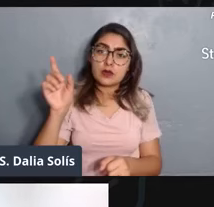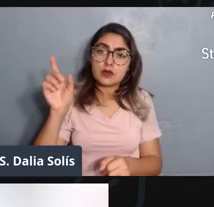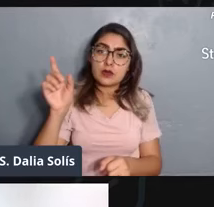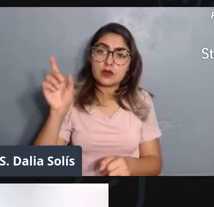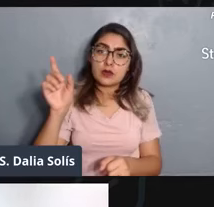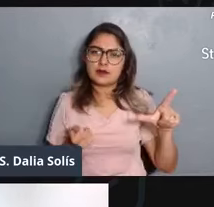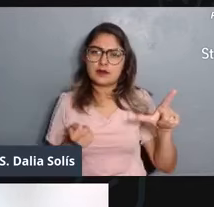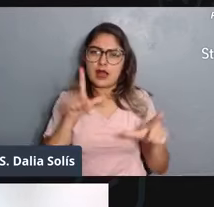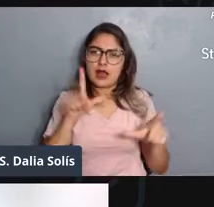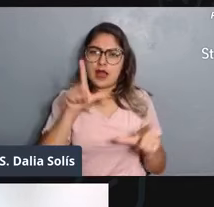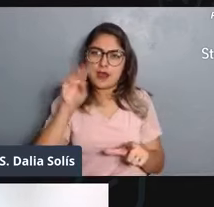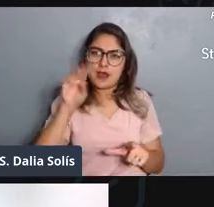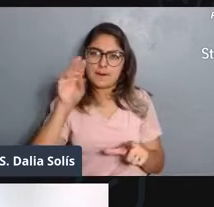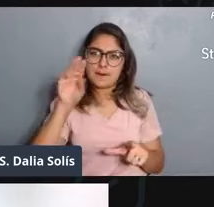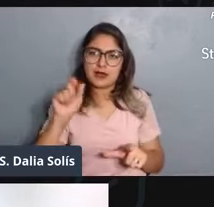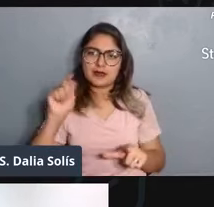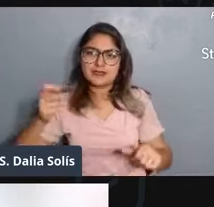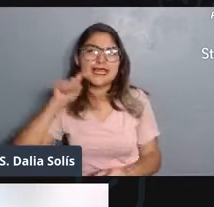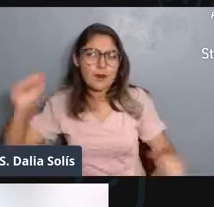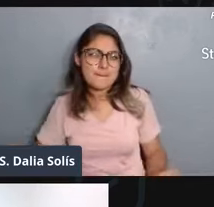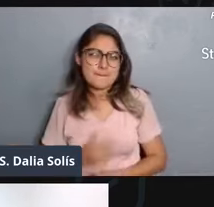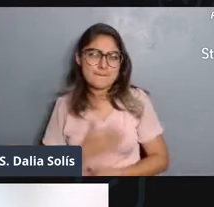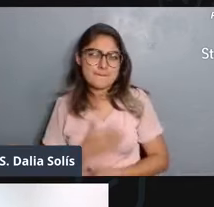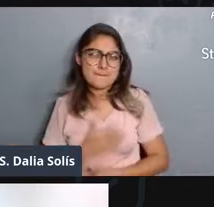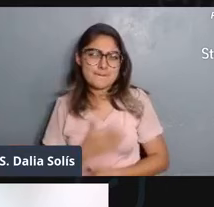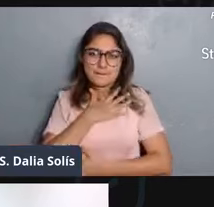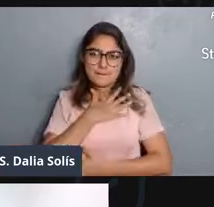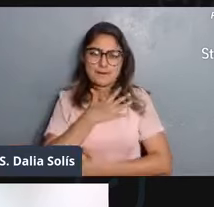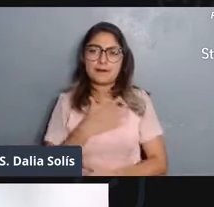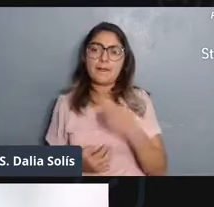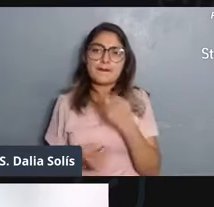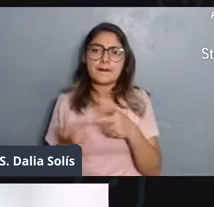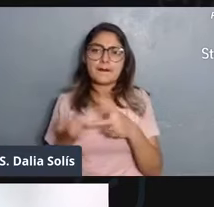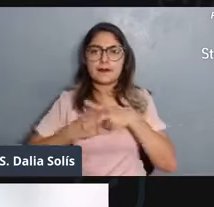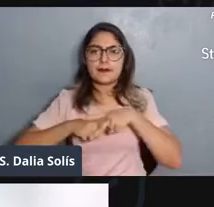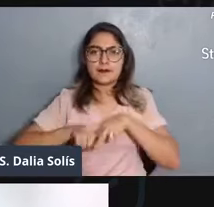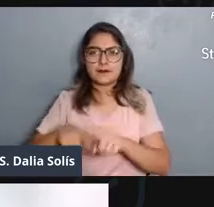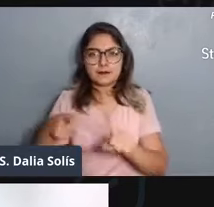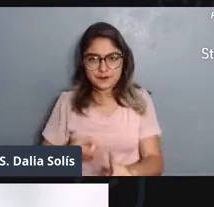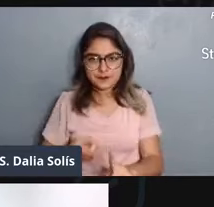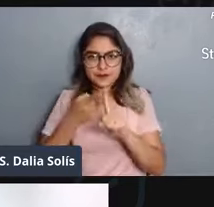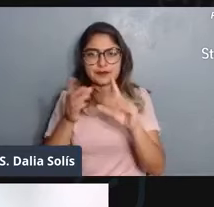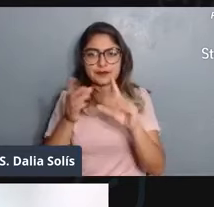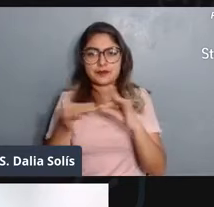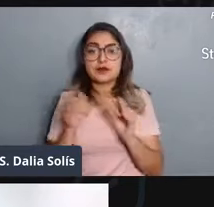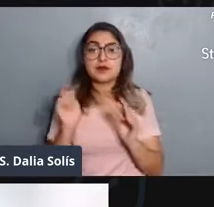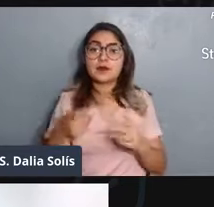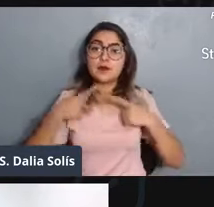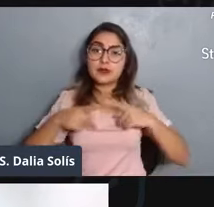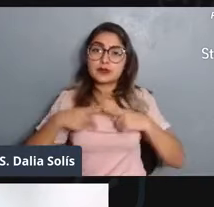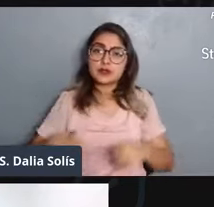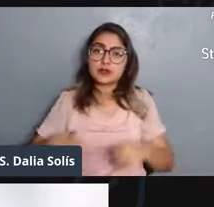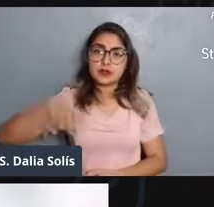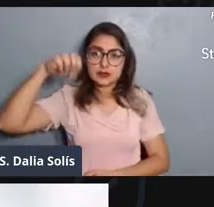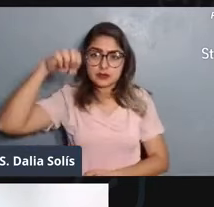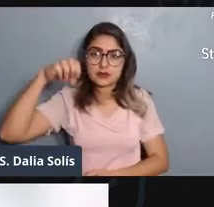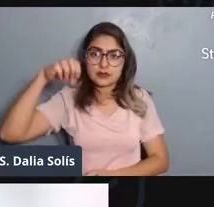ahí. Las personas mayores siguen teniendo libido, su cuerpo